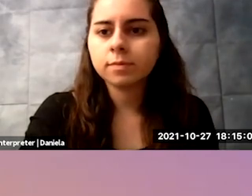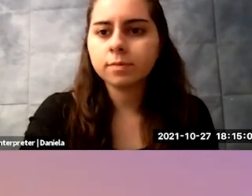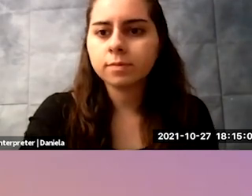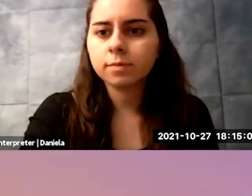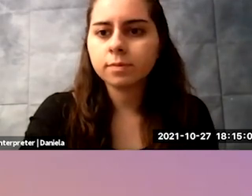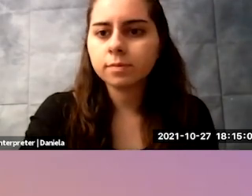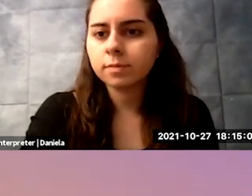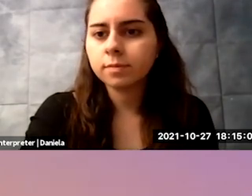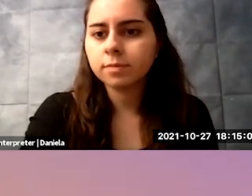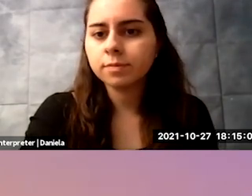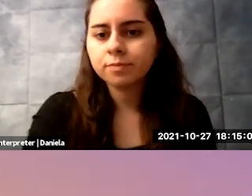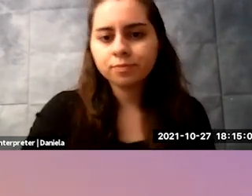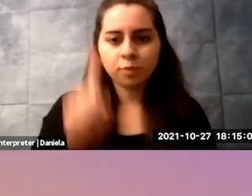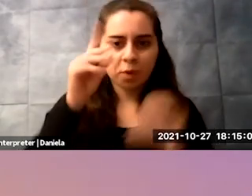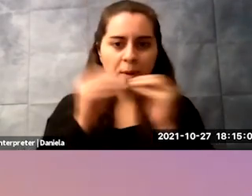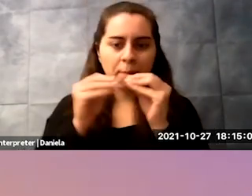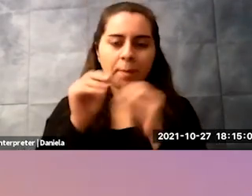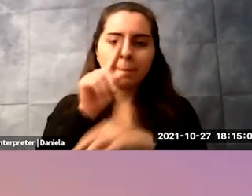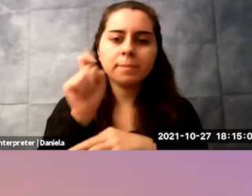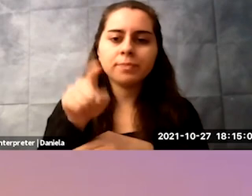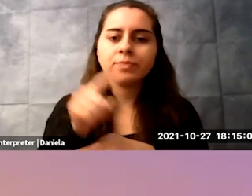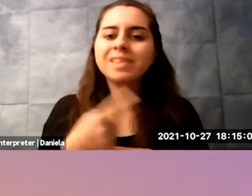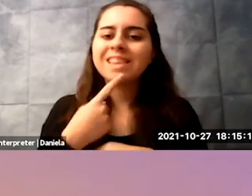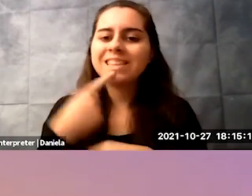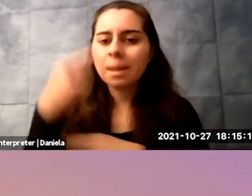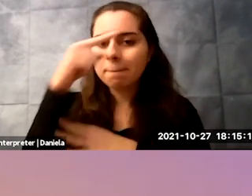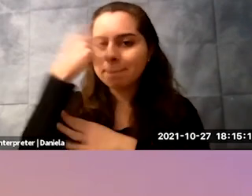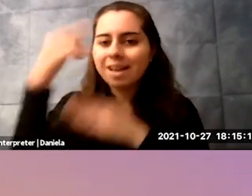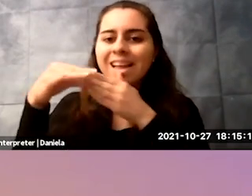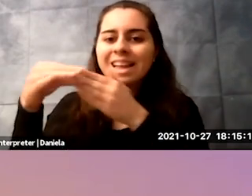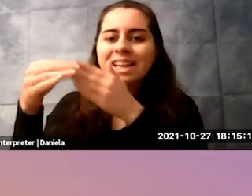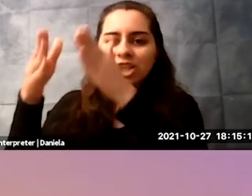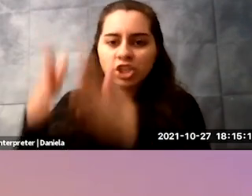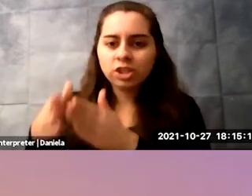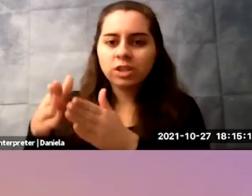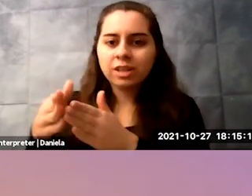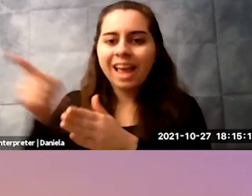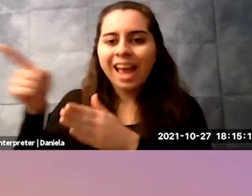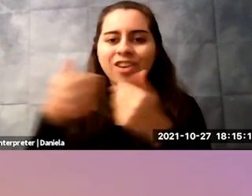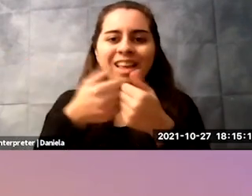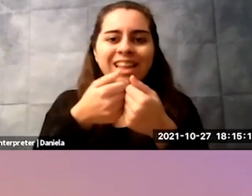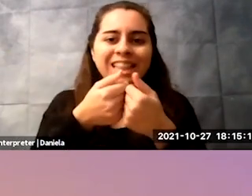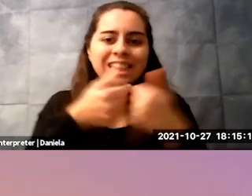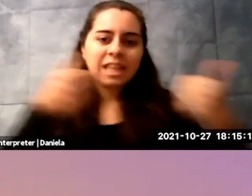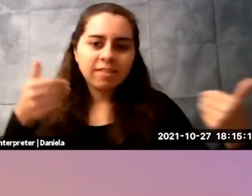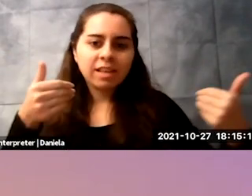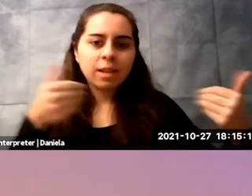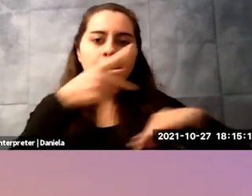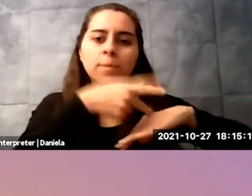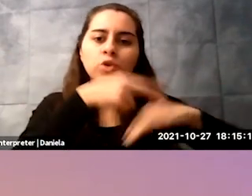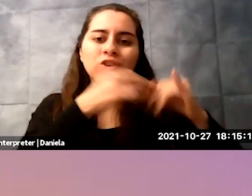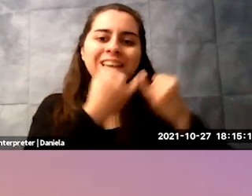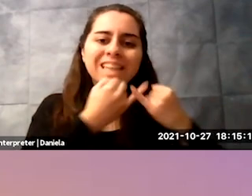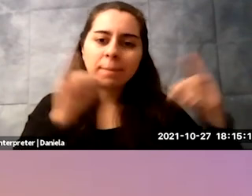Miguel Fiol asks, it seems that Black leadership has distanced itself from Puerto Rico independence movement. Is that